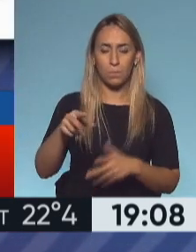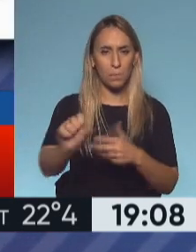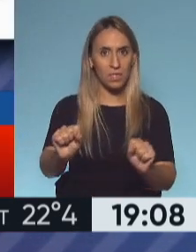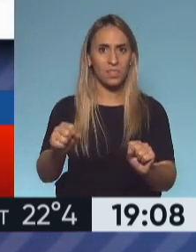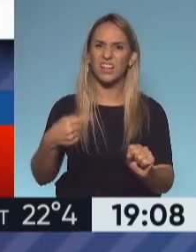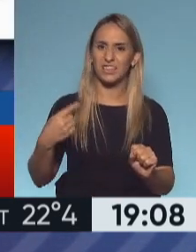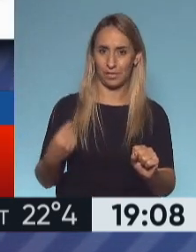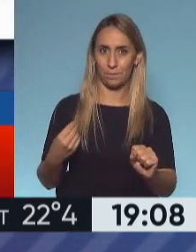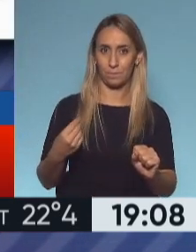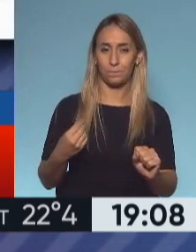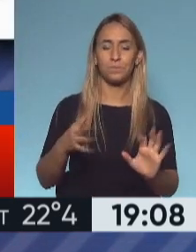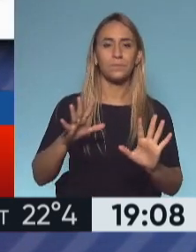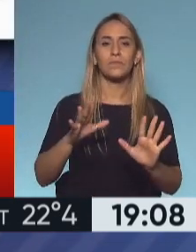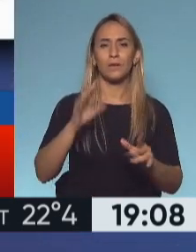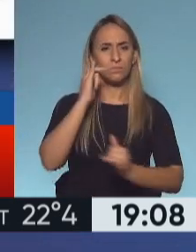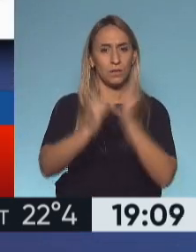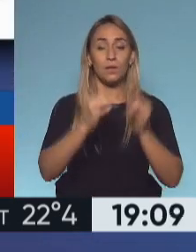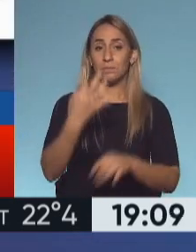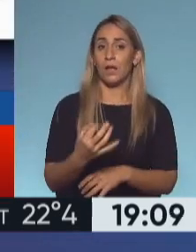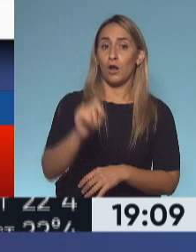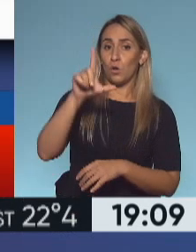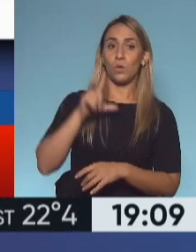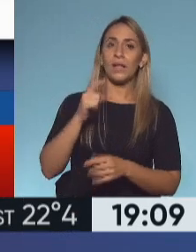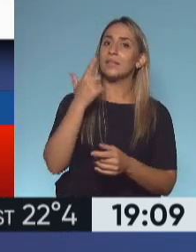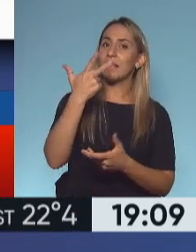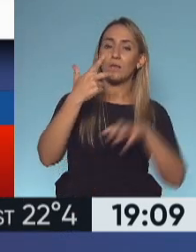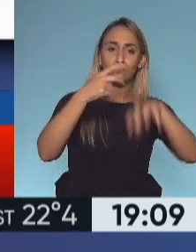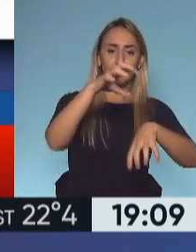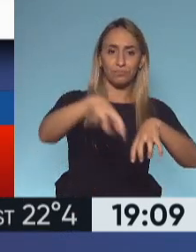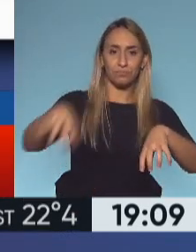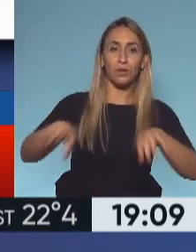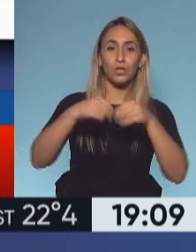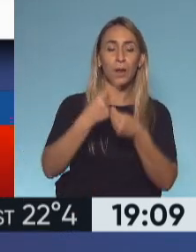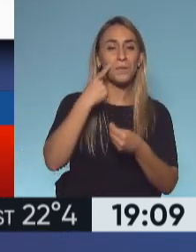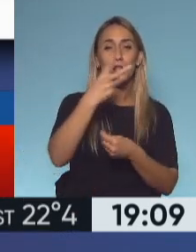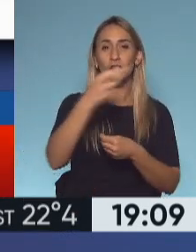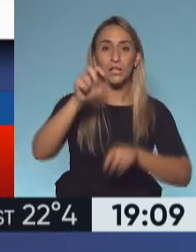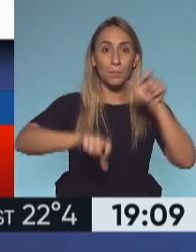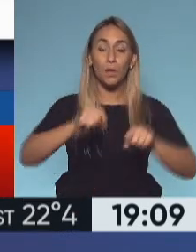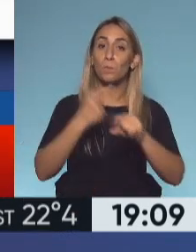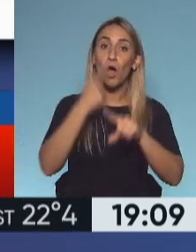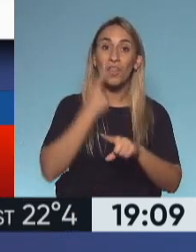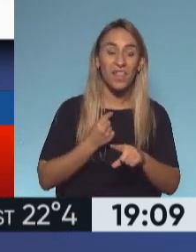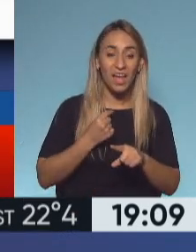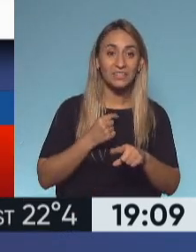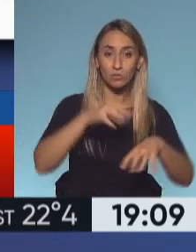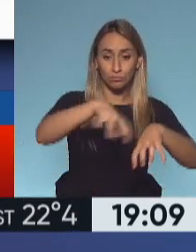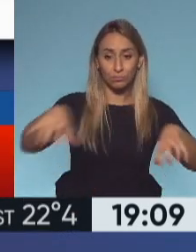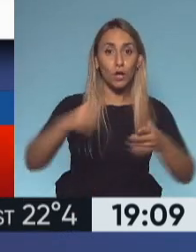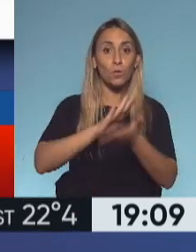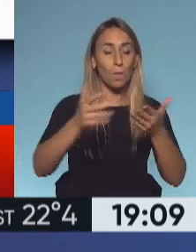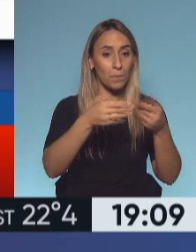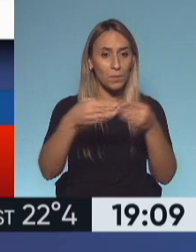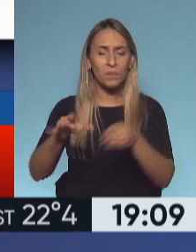encontró. Dice: breve repaso. El lunes abrimos 3 vacunatorios para vacunar 1.200 personas mayores por día. ¿Saben qué pasó? Solo vino